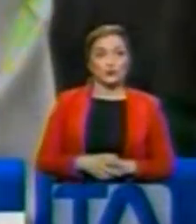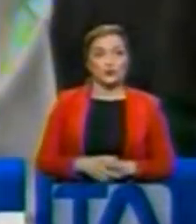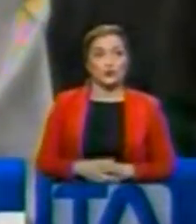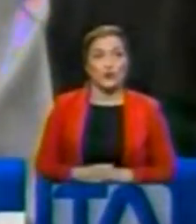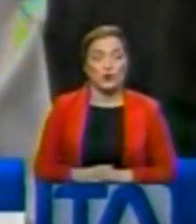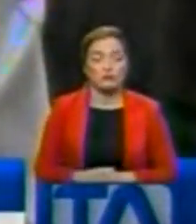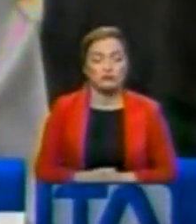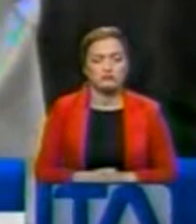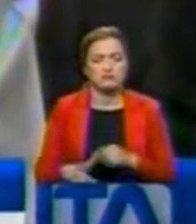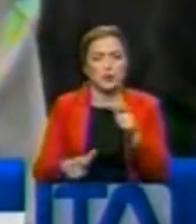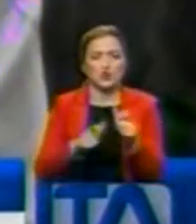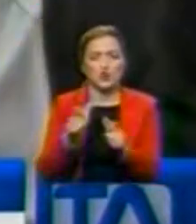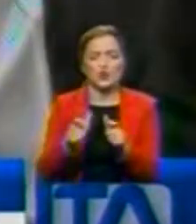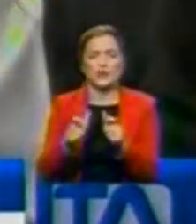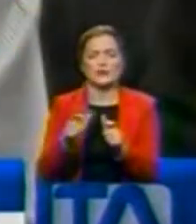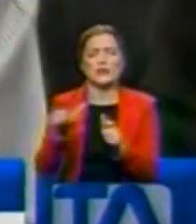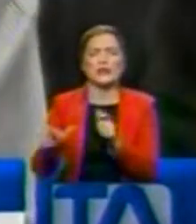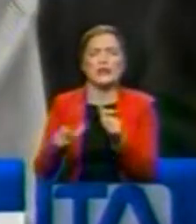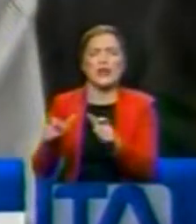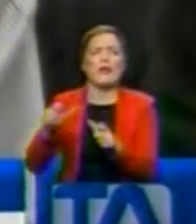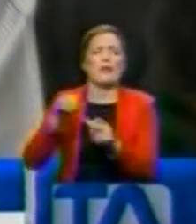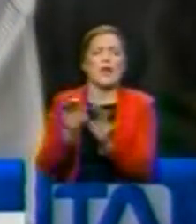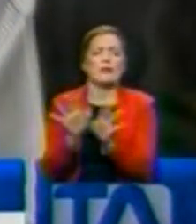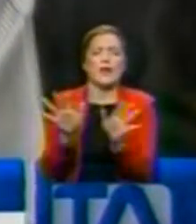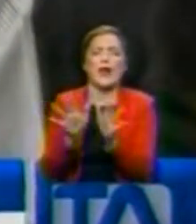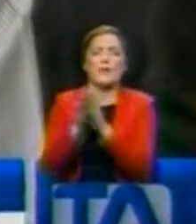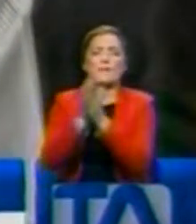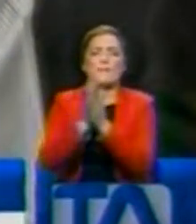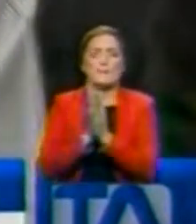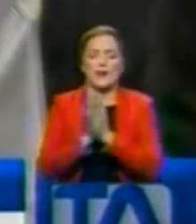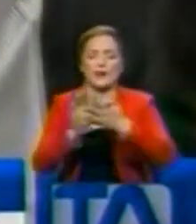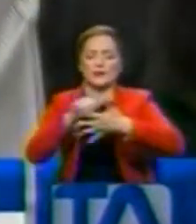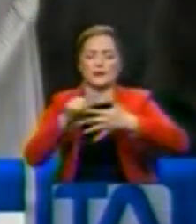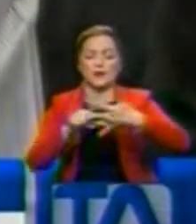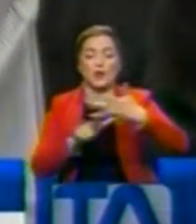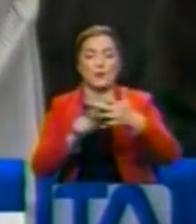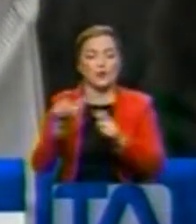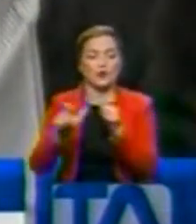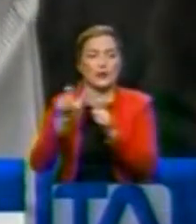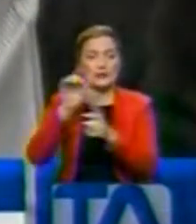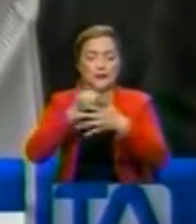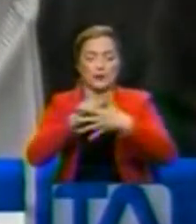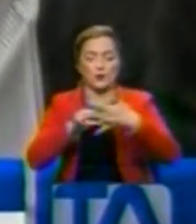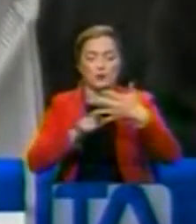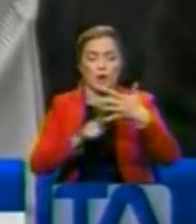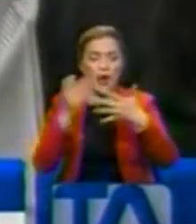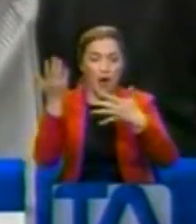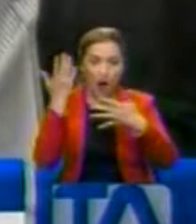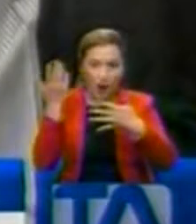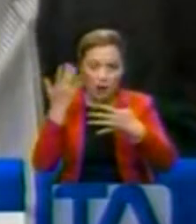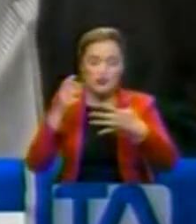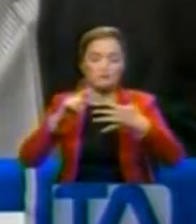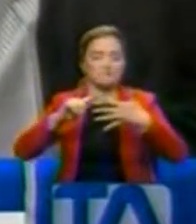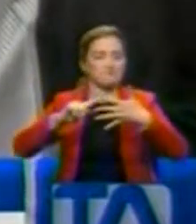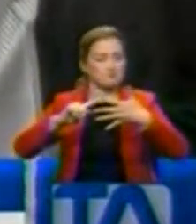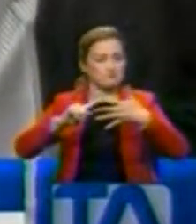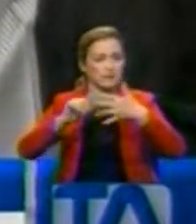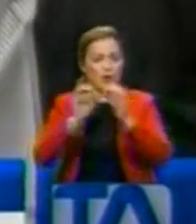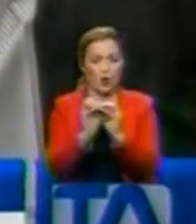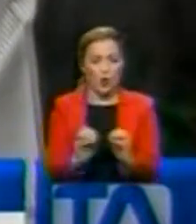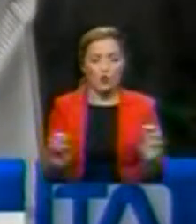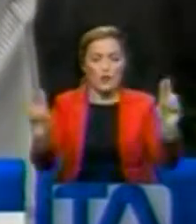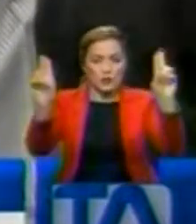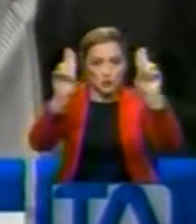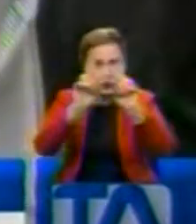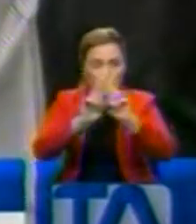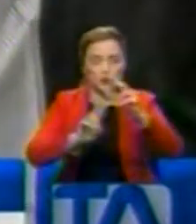de la ciudadanía. La petición del señor alcalde. Hemos tenido también una petición de las Naciones